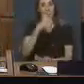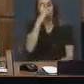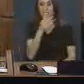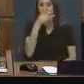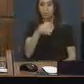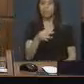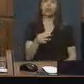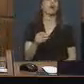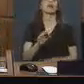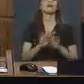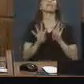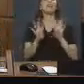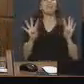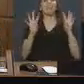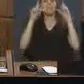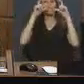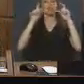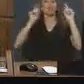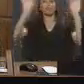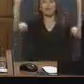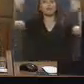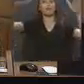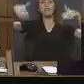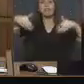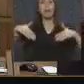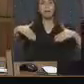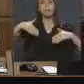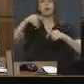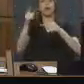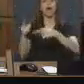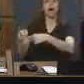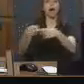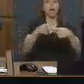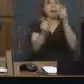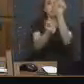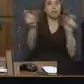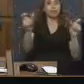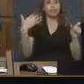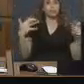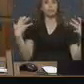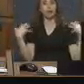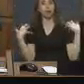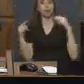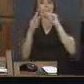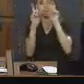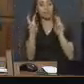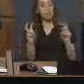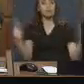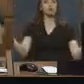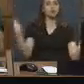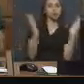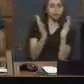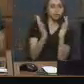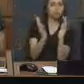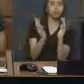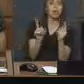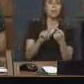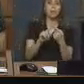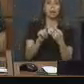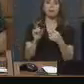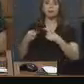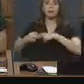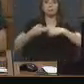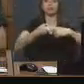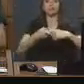allá de la foto de una participación insustantiva, a los actores sociales relevantes para que pudieran ser parte y hacerse parte de este